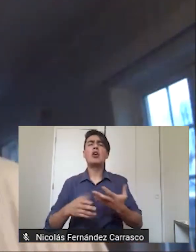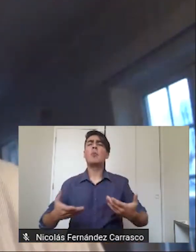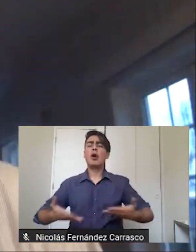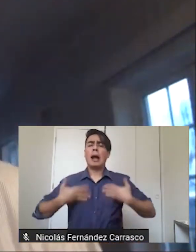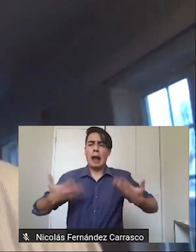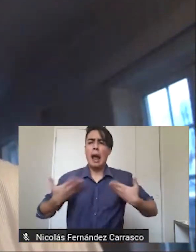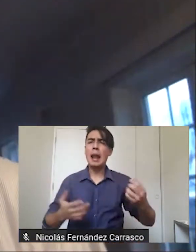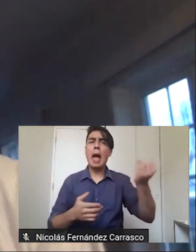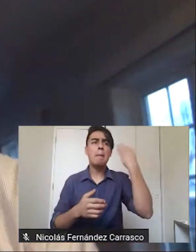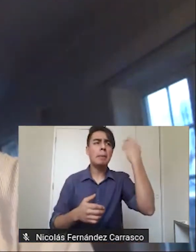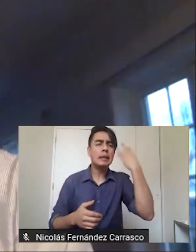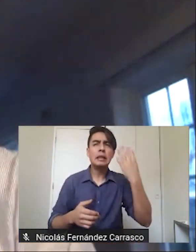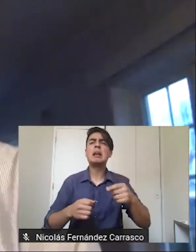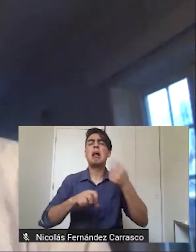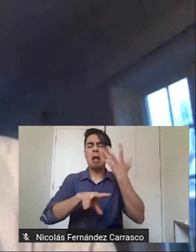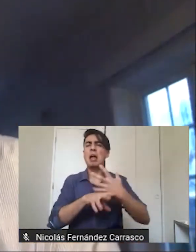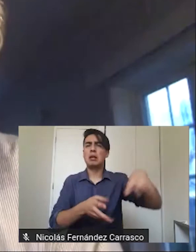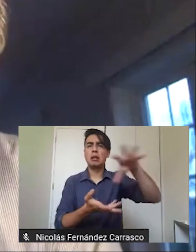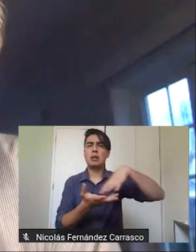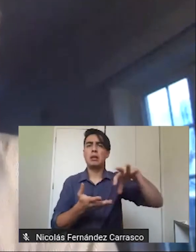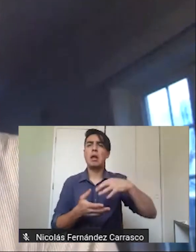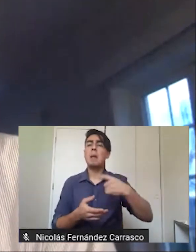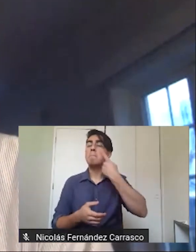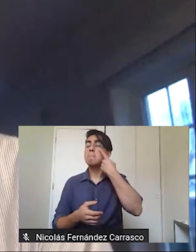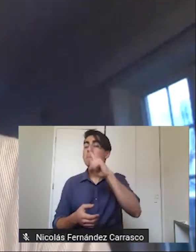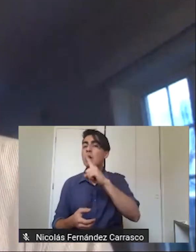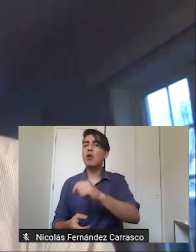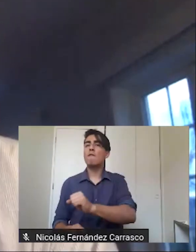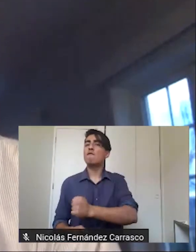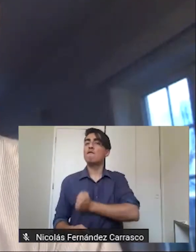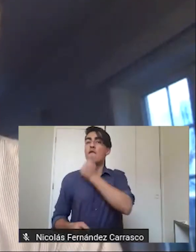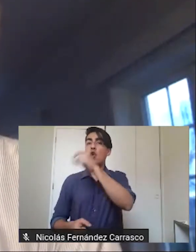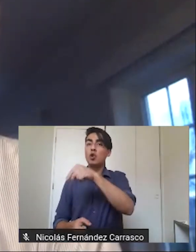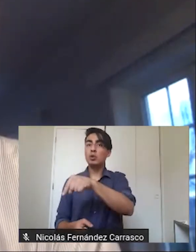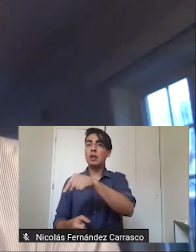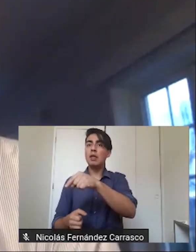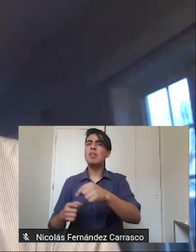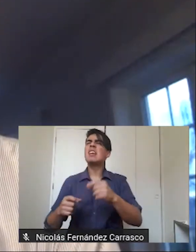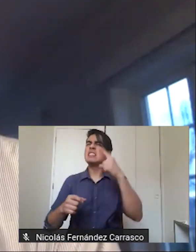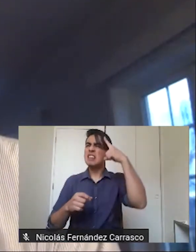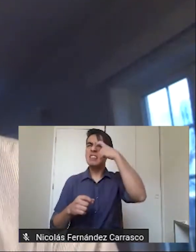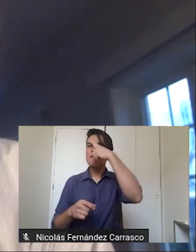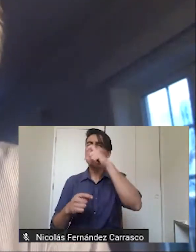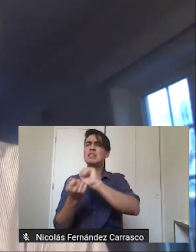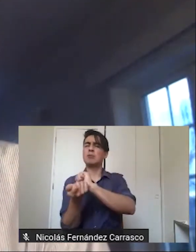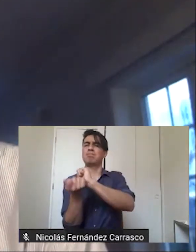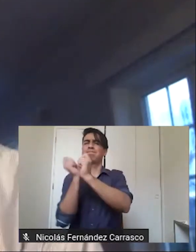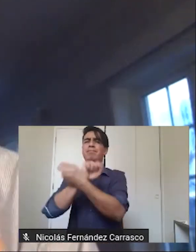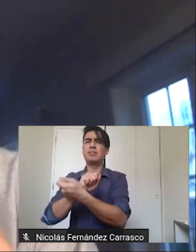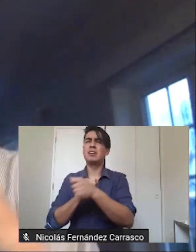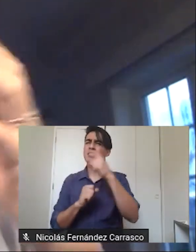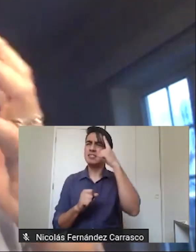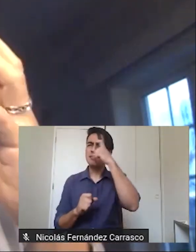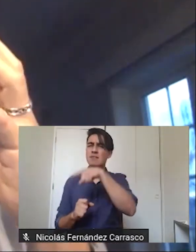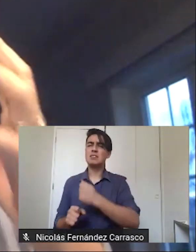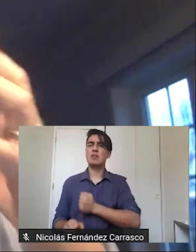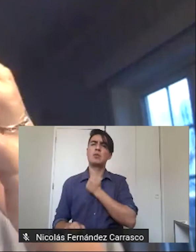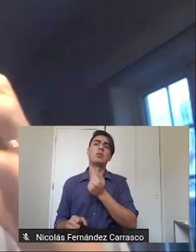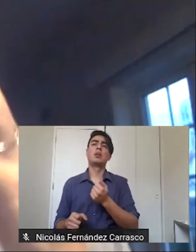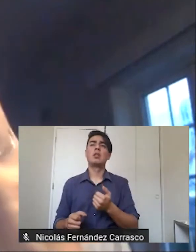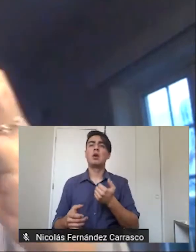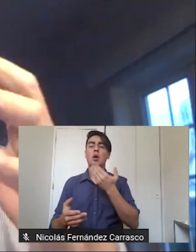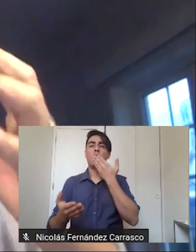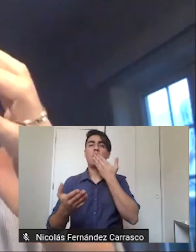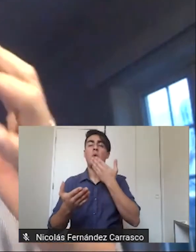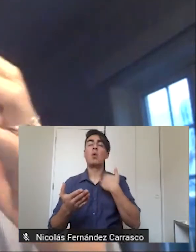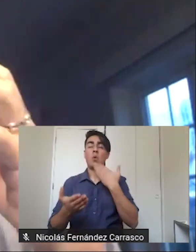aprender. Pero la voluntad es difícil de transformar. Y usualmente cuando han habido quiebres